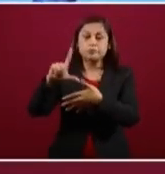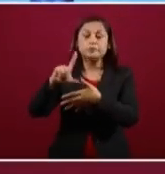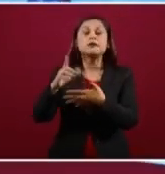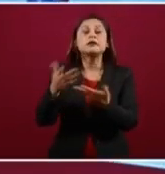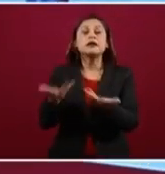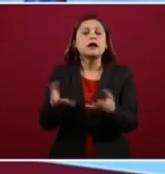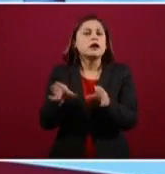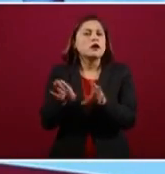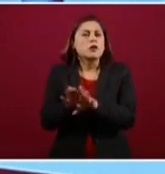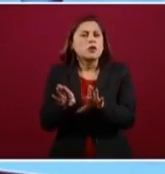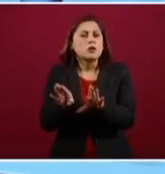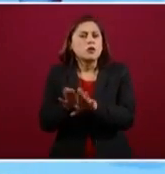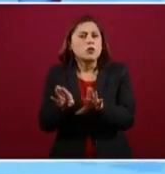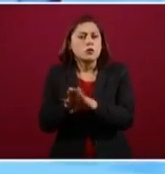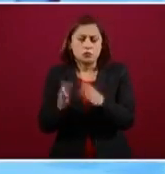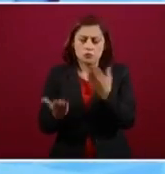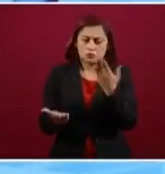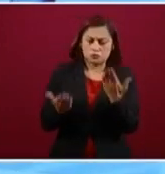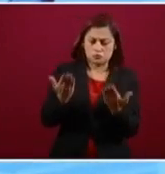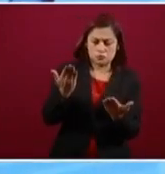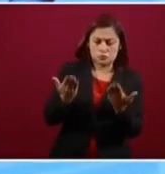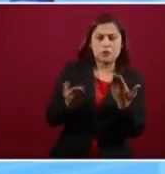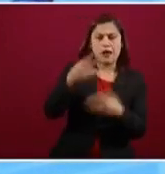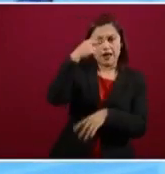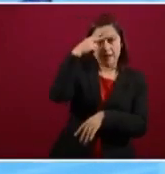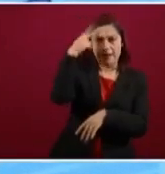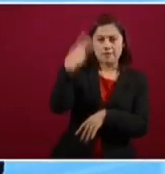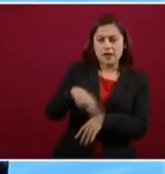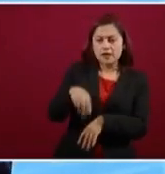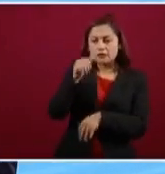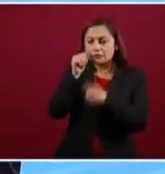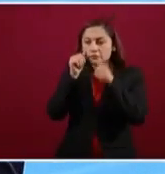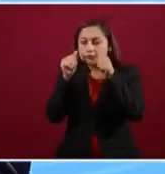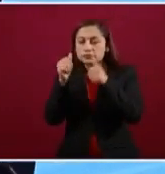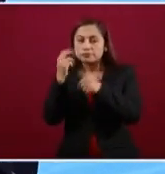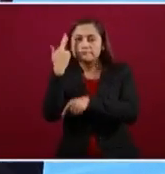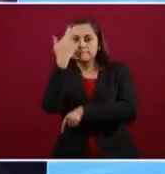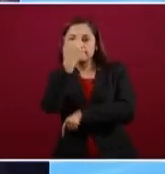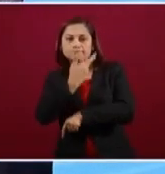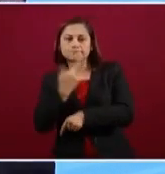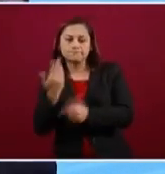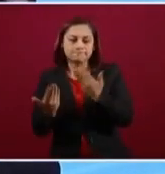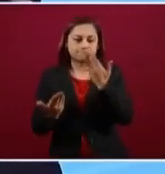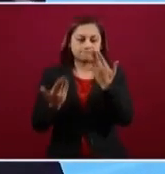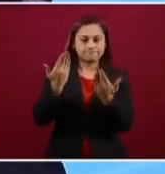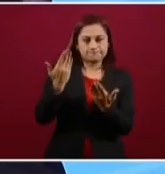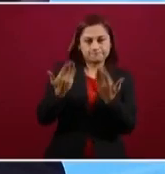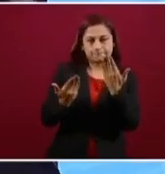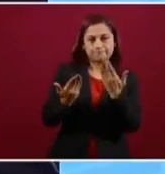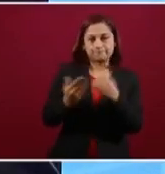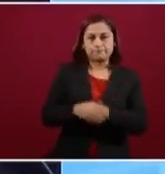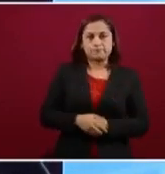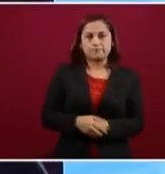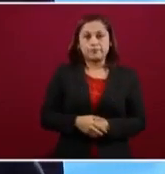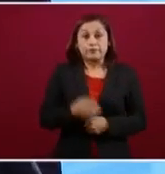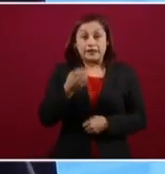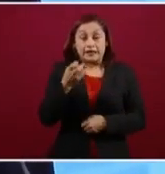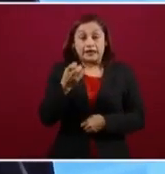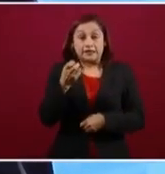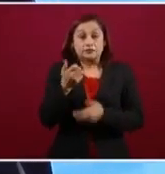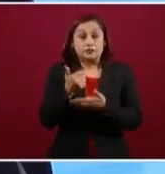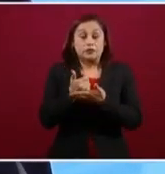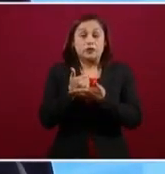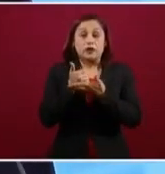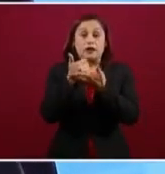tener buenas referencias, contextualizar. A veces nada